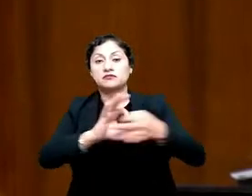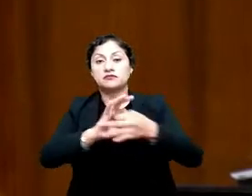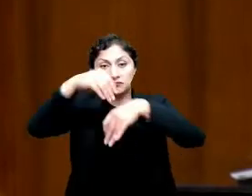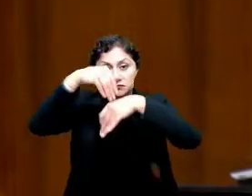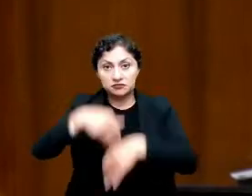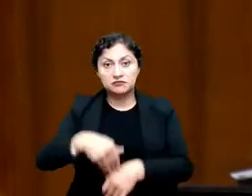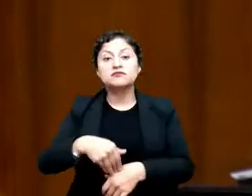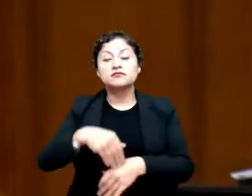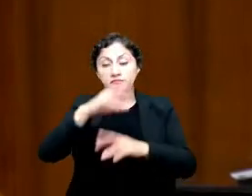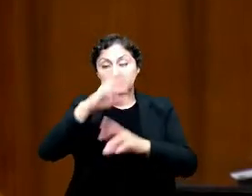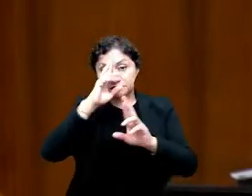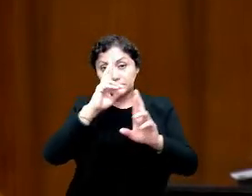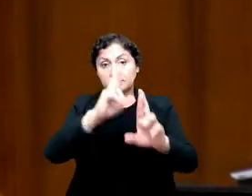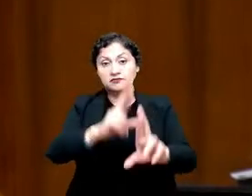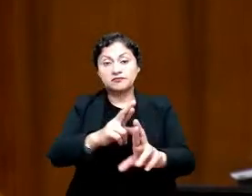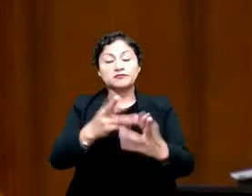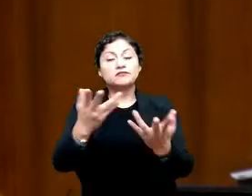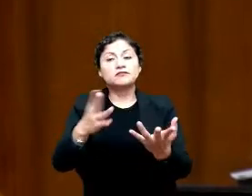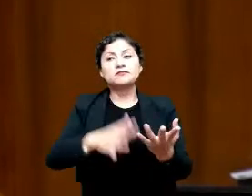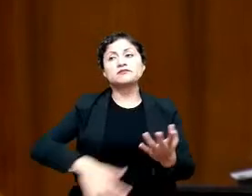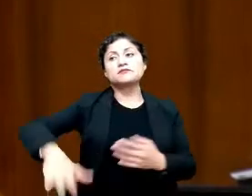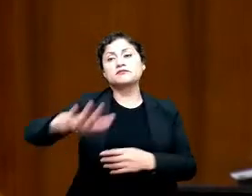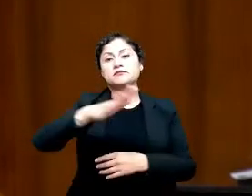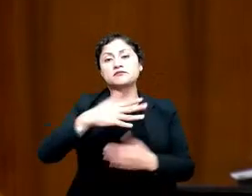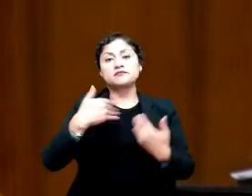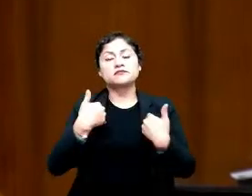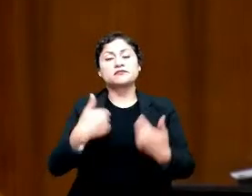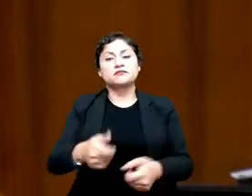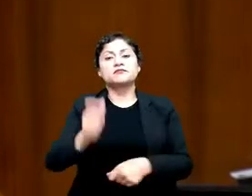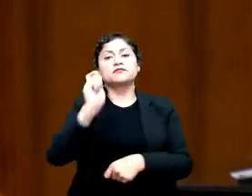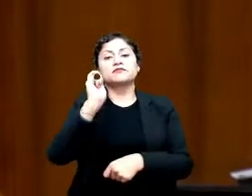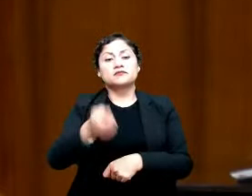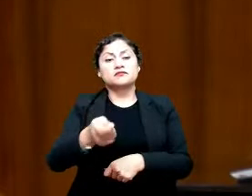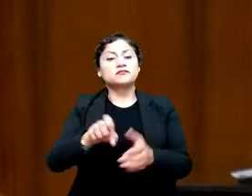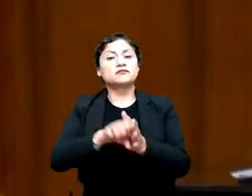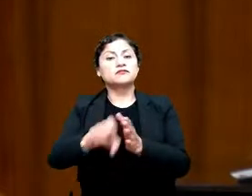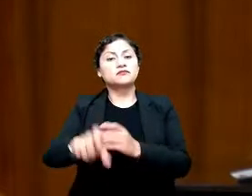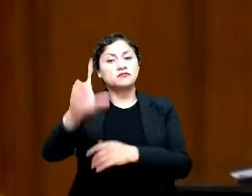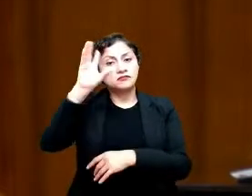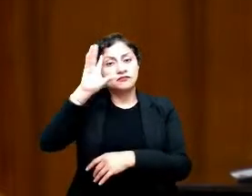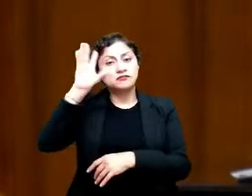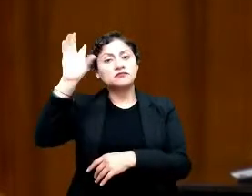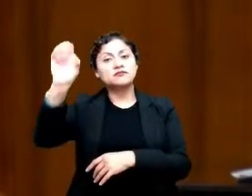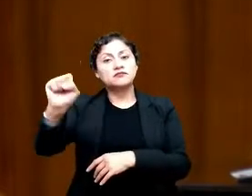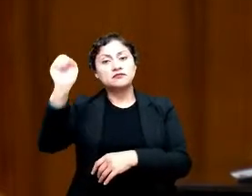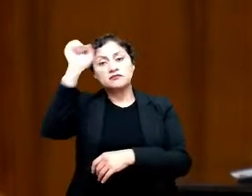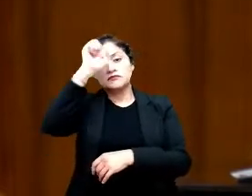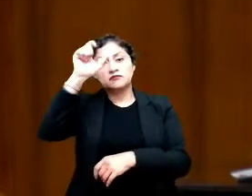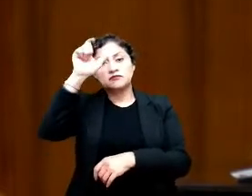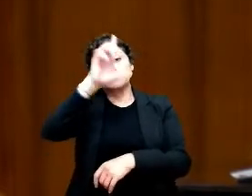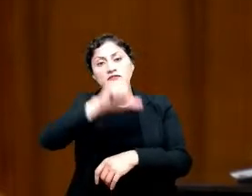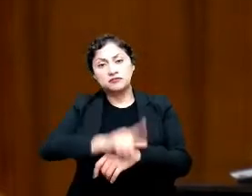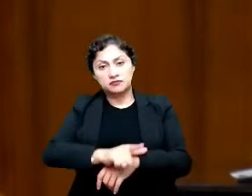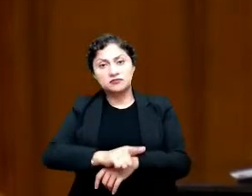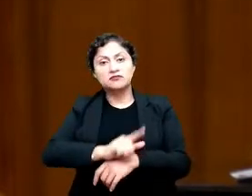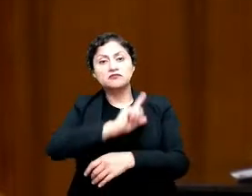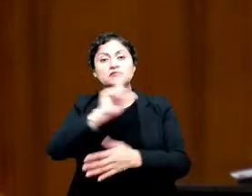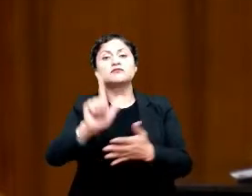lo que normalmente se entiende contenido en el concepto de cultura y de la